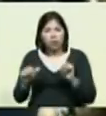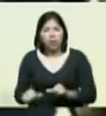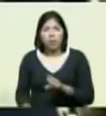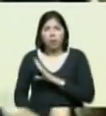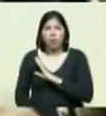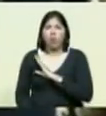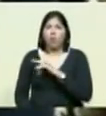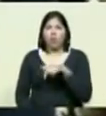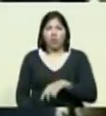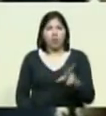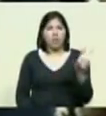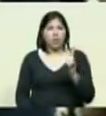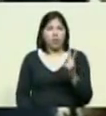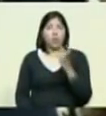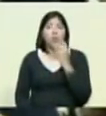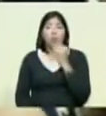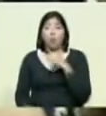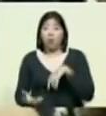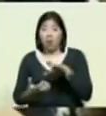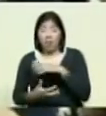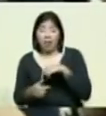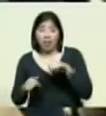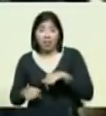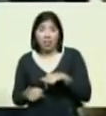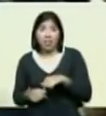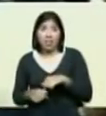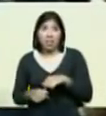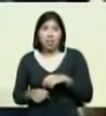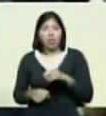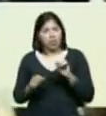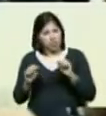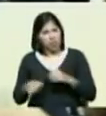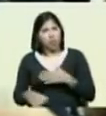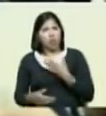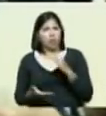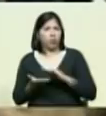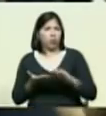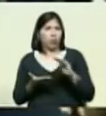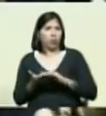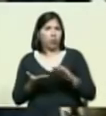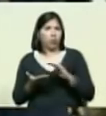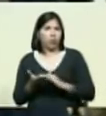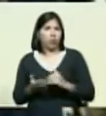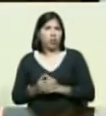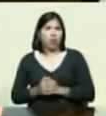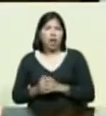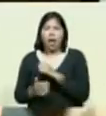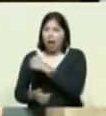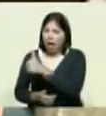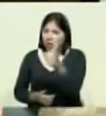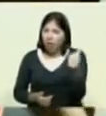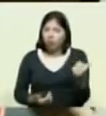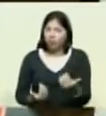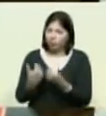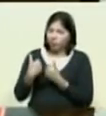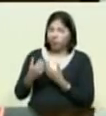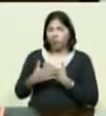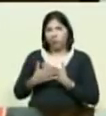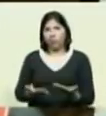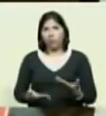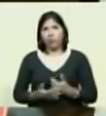tenemos, los problemas que tenemos aquí en Venezuela, podemos nosotros solventarlos. Con poco, poniendo cada quien de su parte. Lo que nos